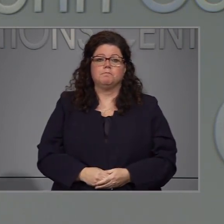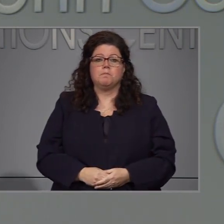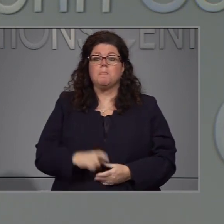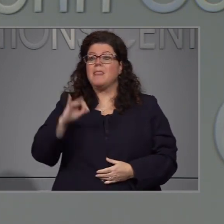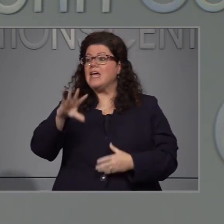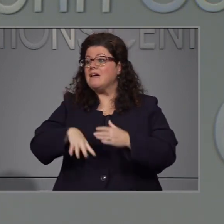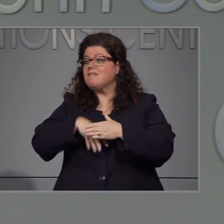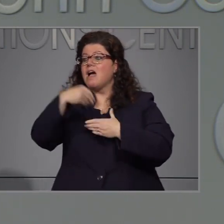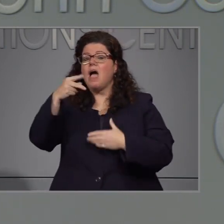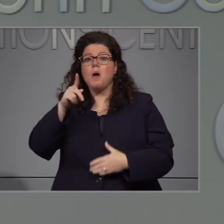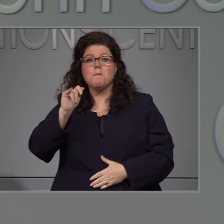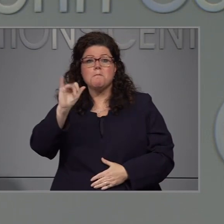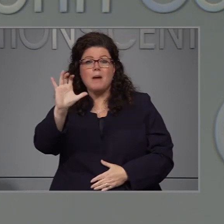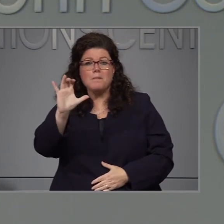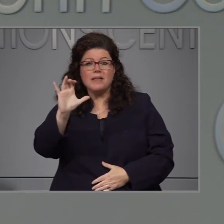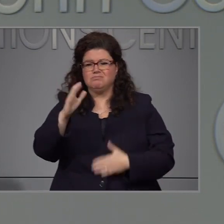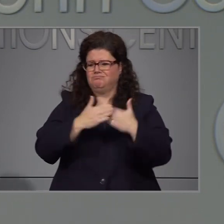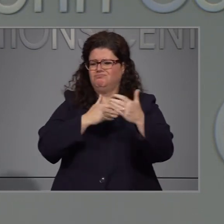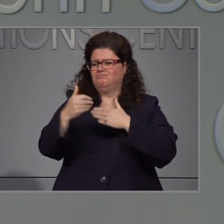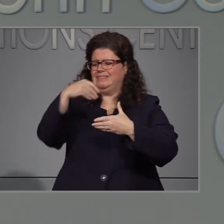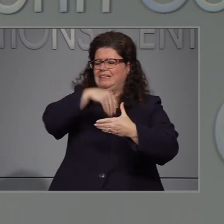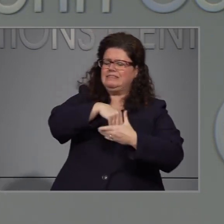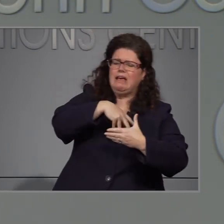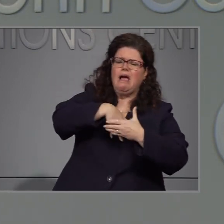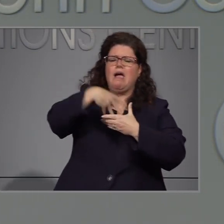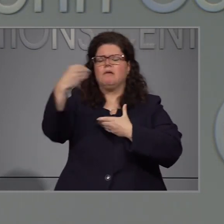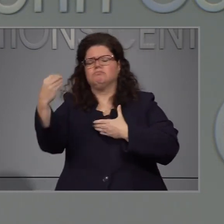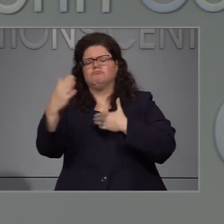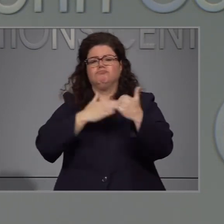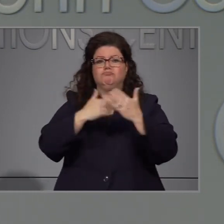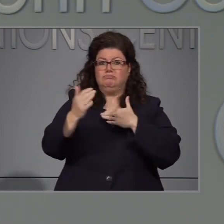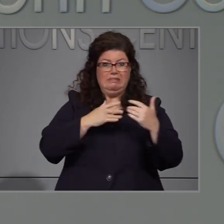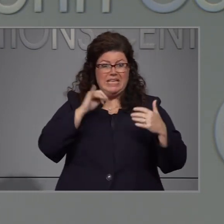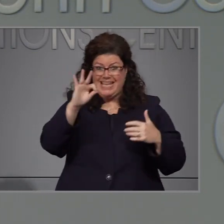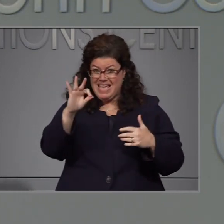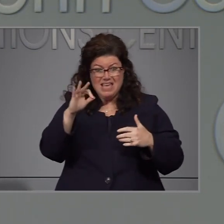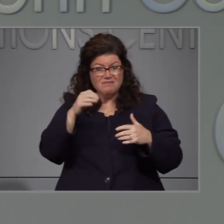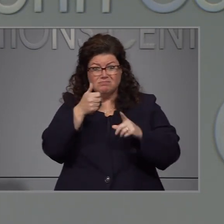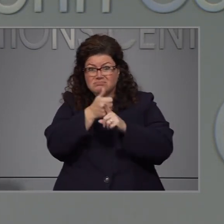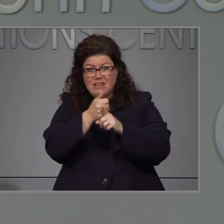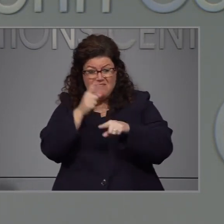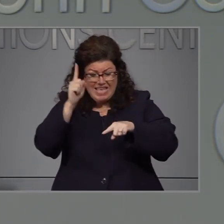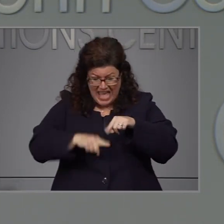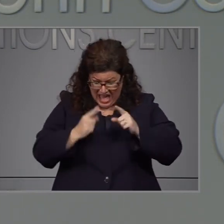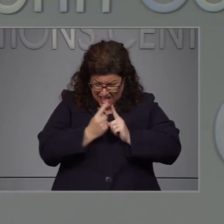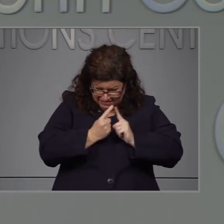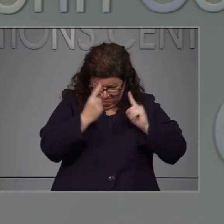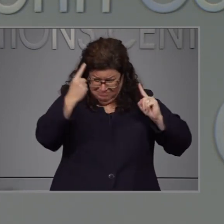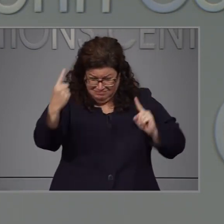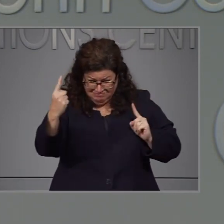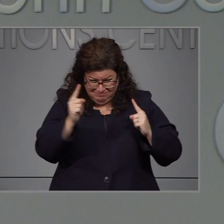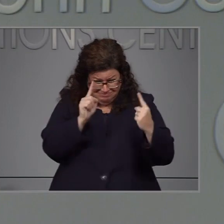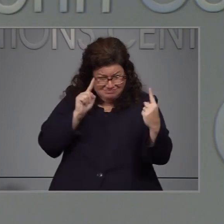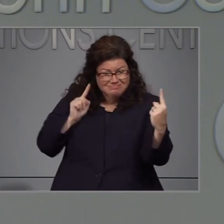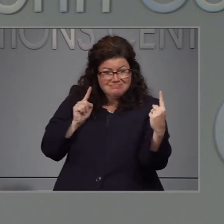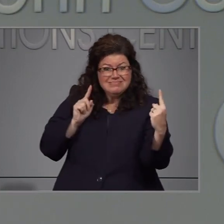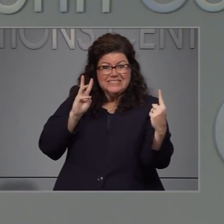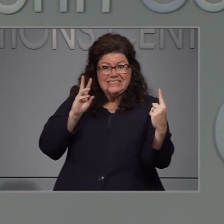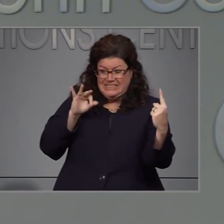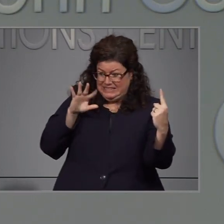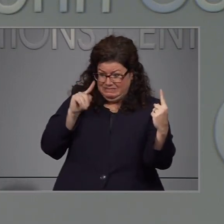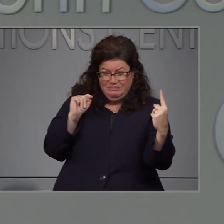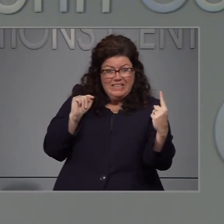usar cubrebocas cuando estén en sitios públicos, ya sean interiores o exteriores, cuando el distanciamiento de 6 pies de otras